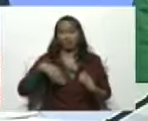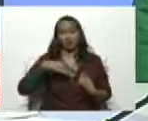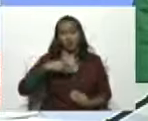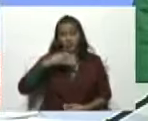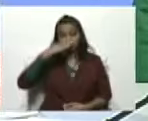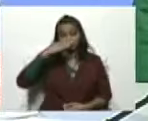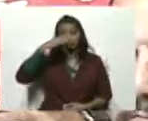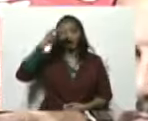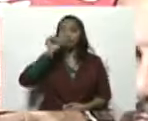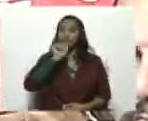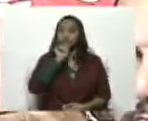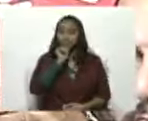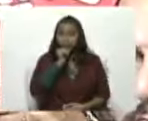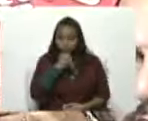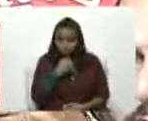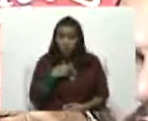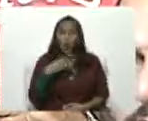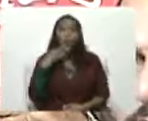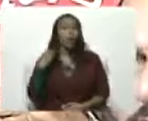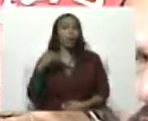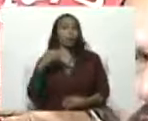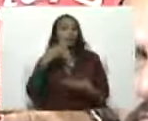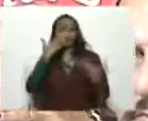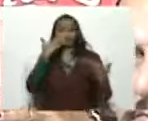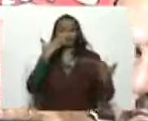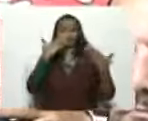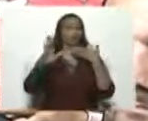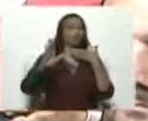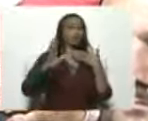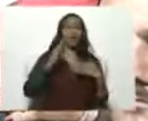Nadie vaya a creer que se va a quedar joven para toda la vida.